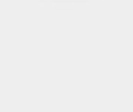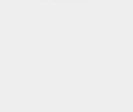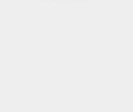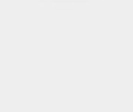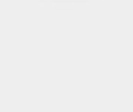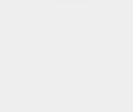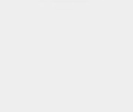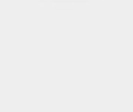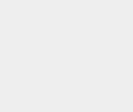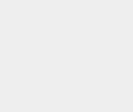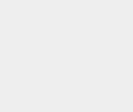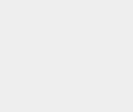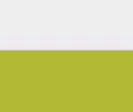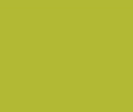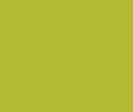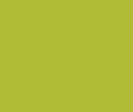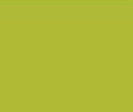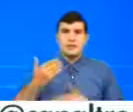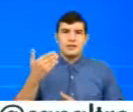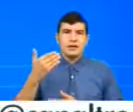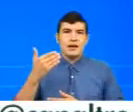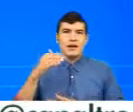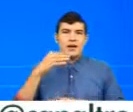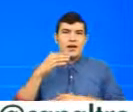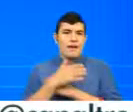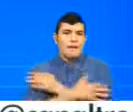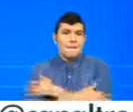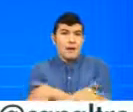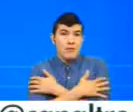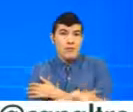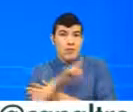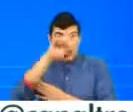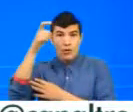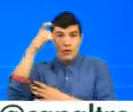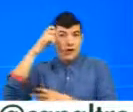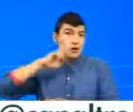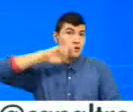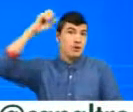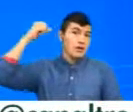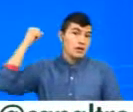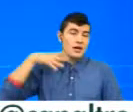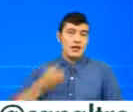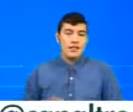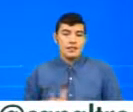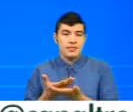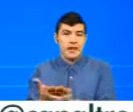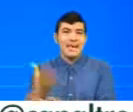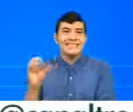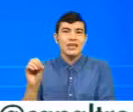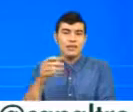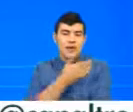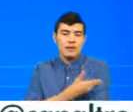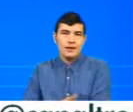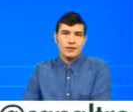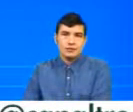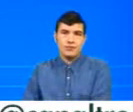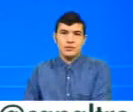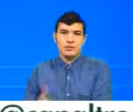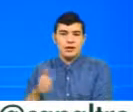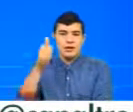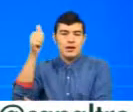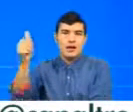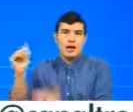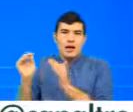calderón con la gobernación de norte de santander entregará 50 millones de pesos al asilo san josé